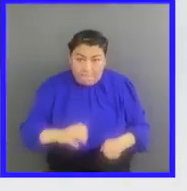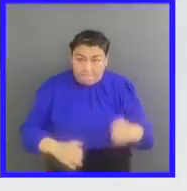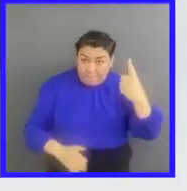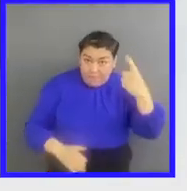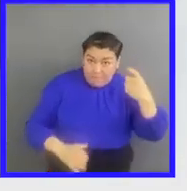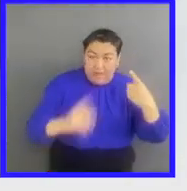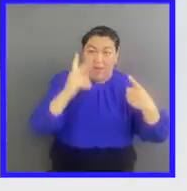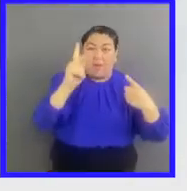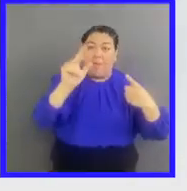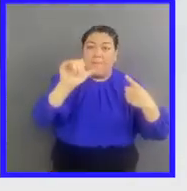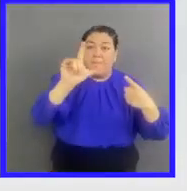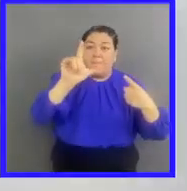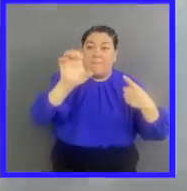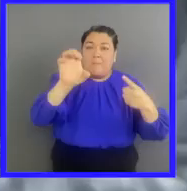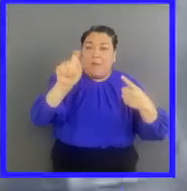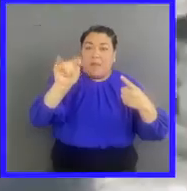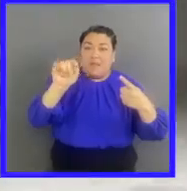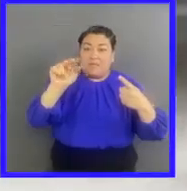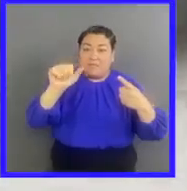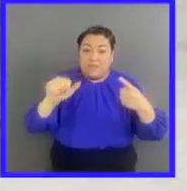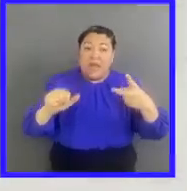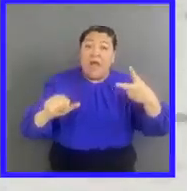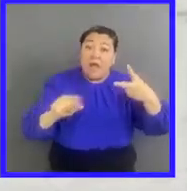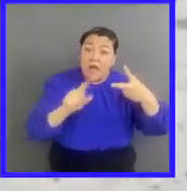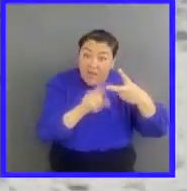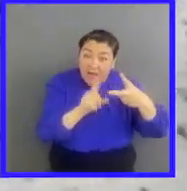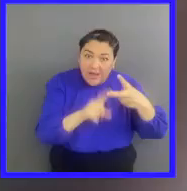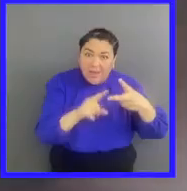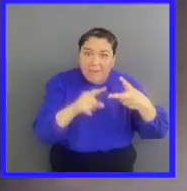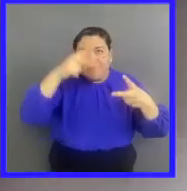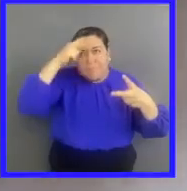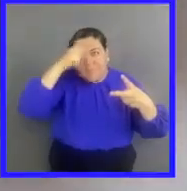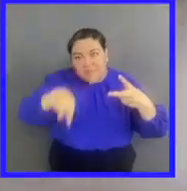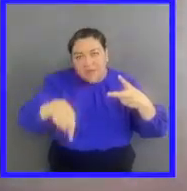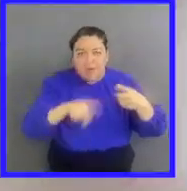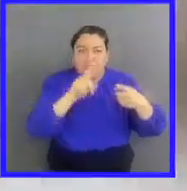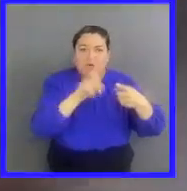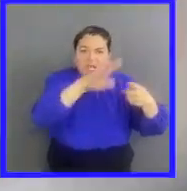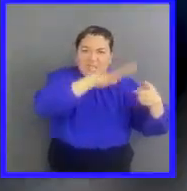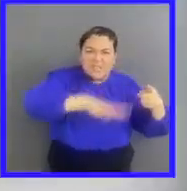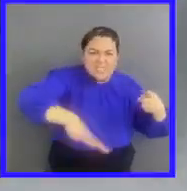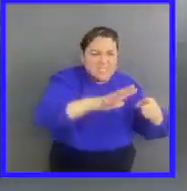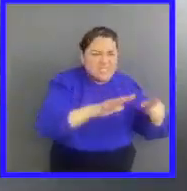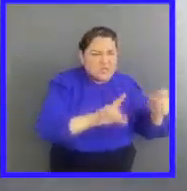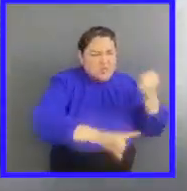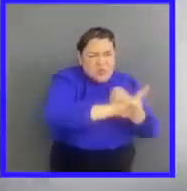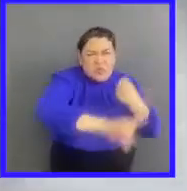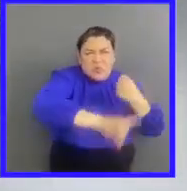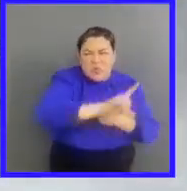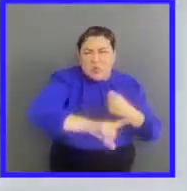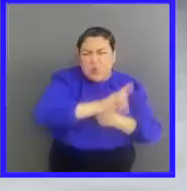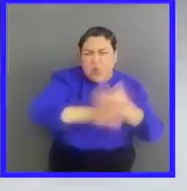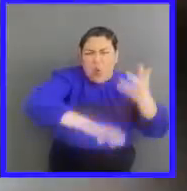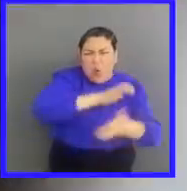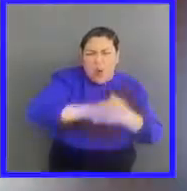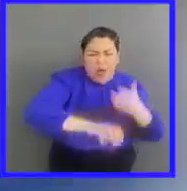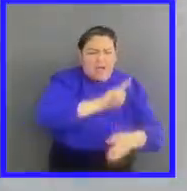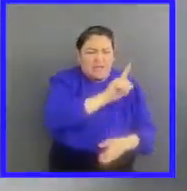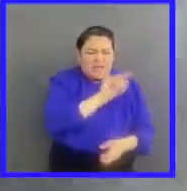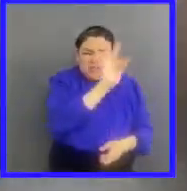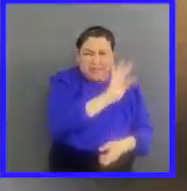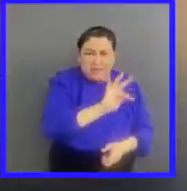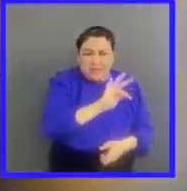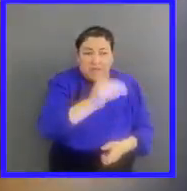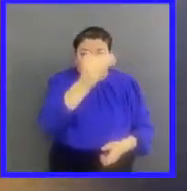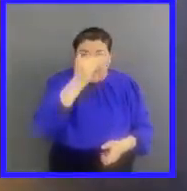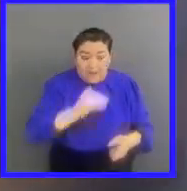de gravedad y extensión de la violencia con casi el 70% de los enfrentamientos registrados en Gaza y Cisjordania, seguida por